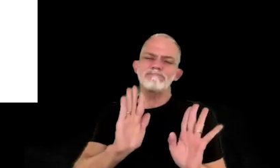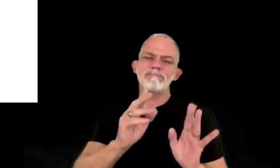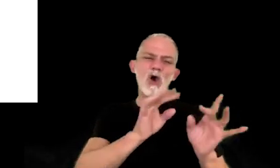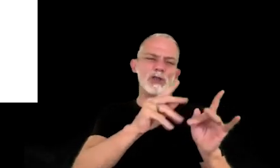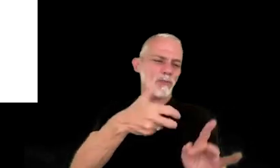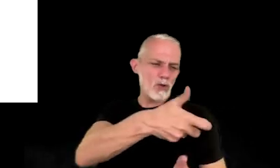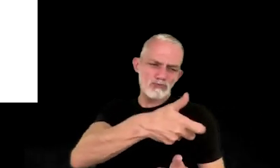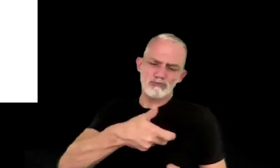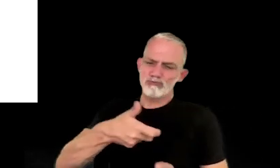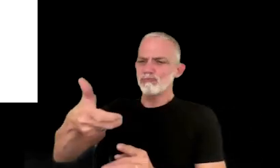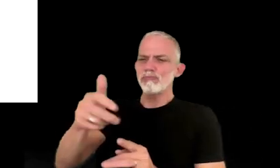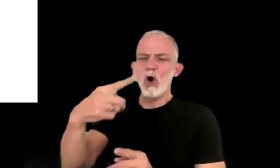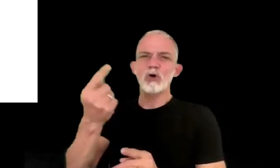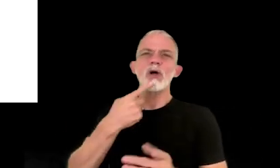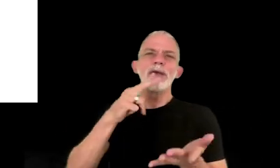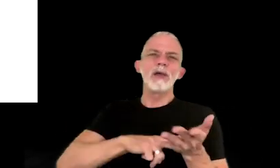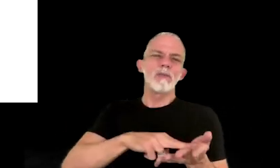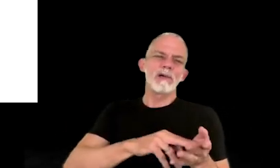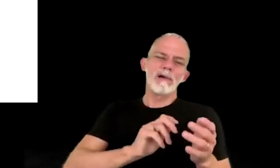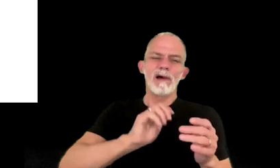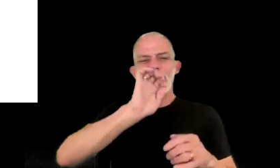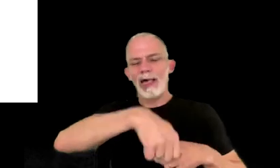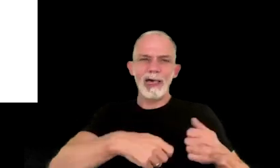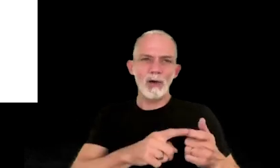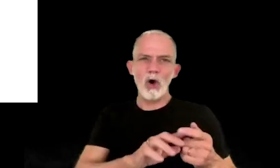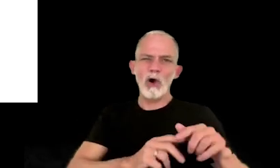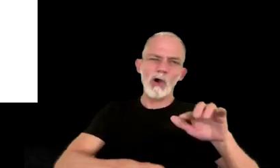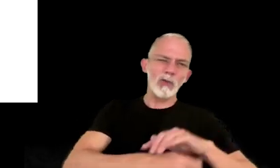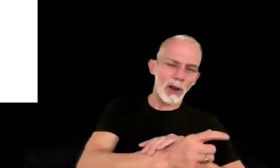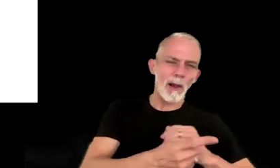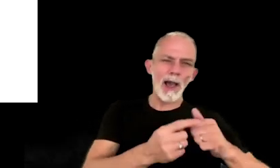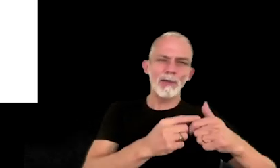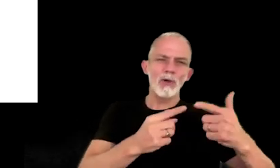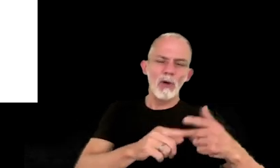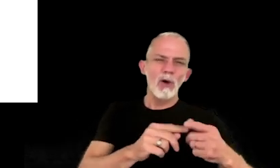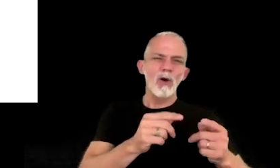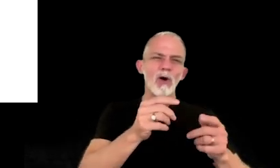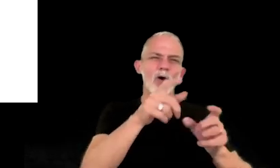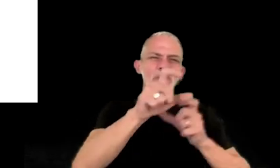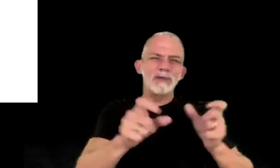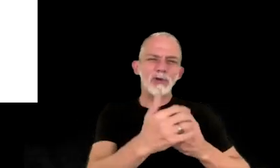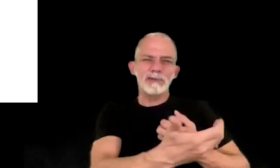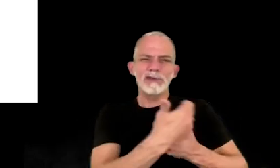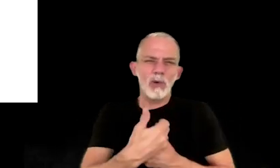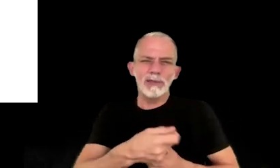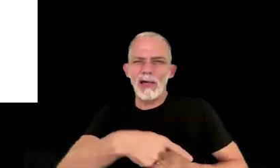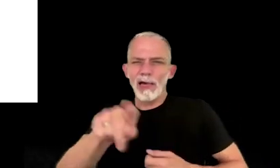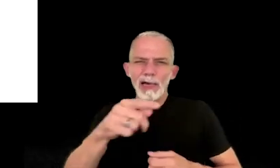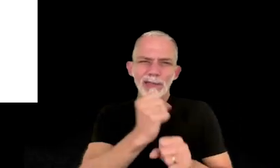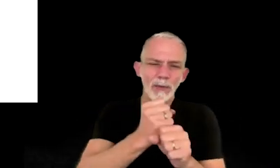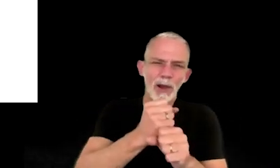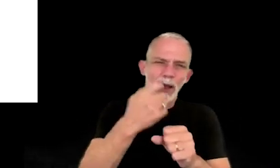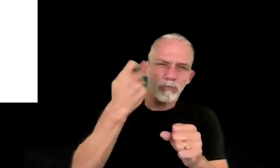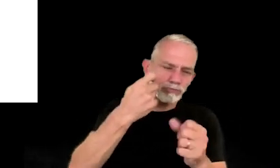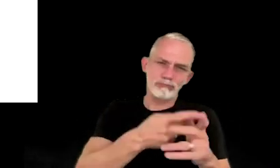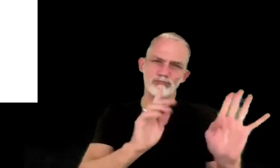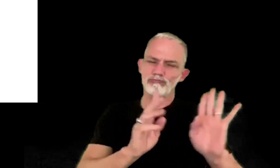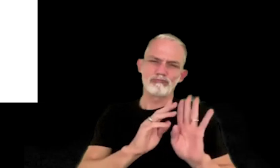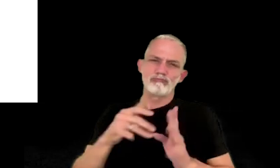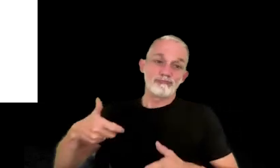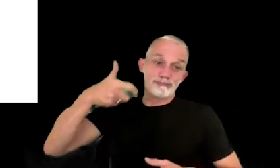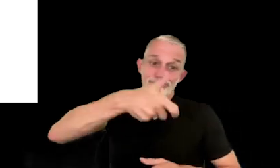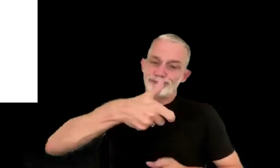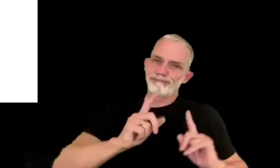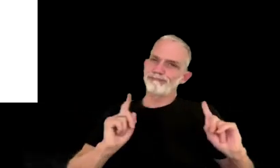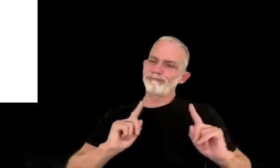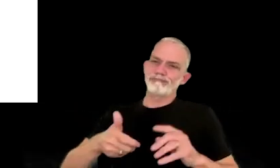que evadan impuestos o que hayan realizado contrabando, que trata de personas, etc. Es muy importante el tema de responsabilidad social en